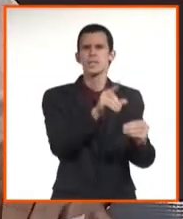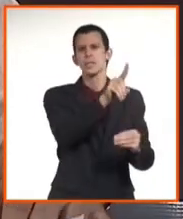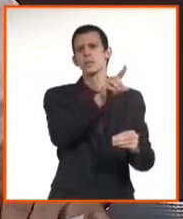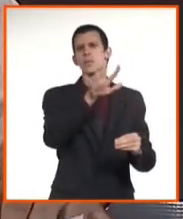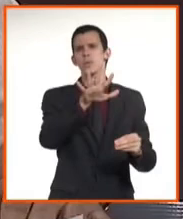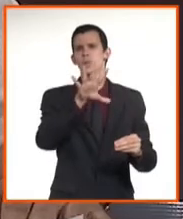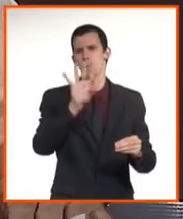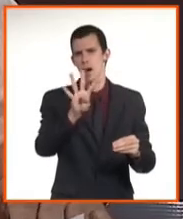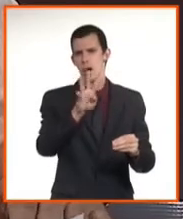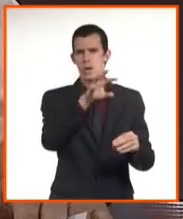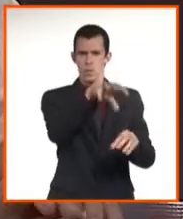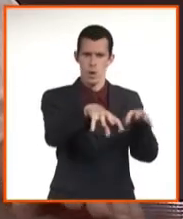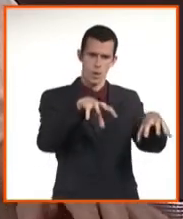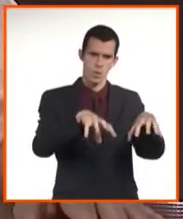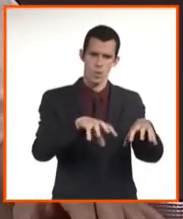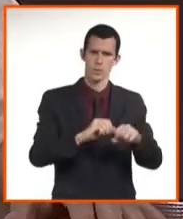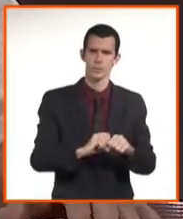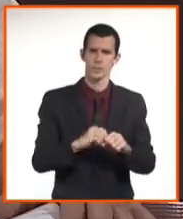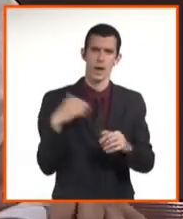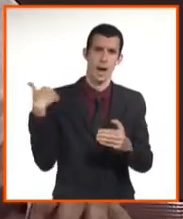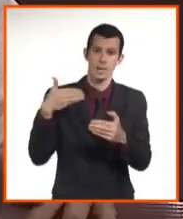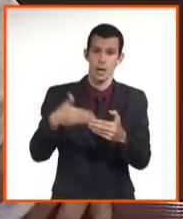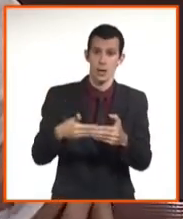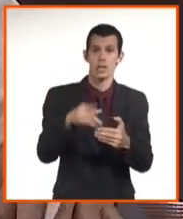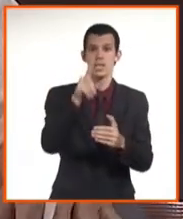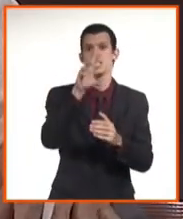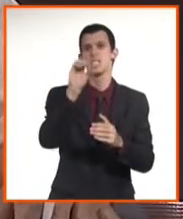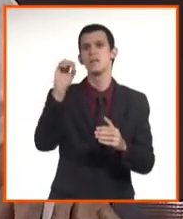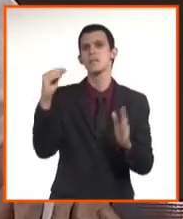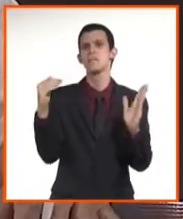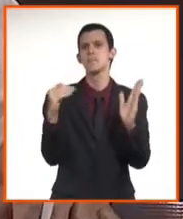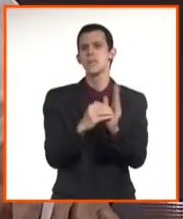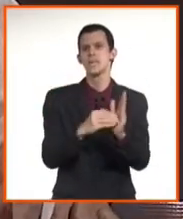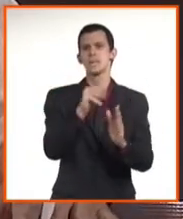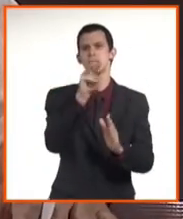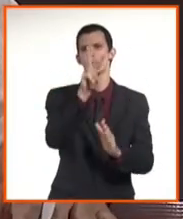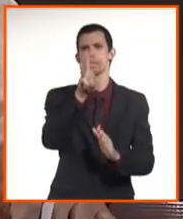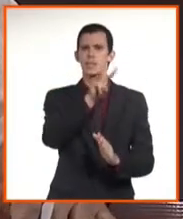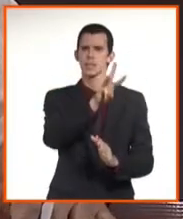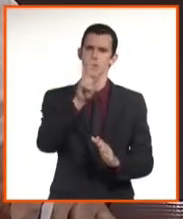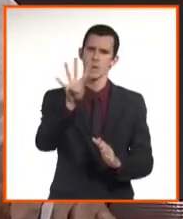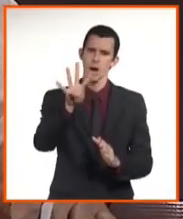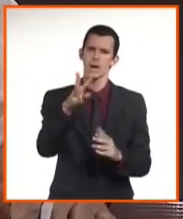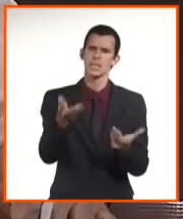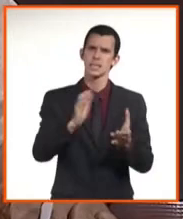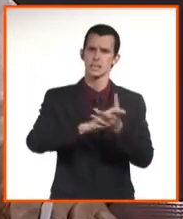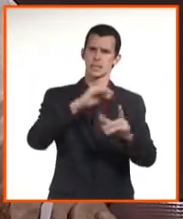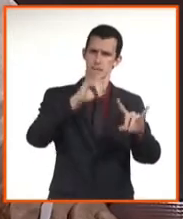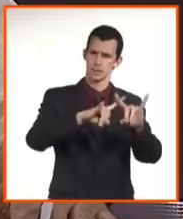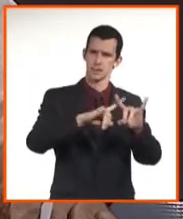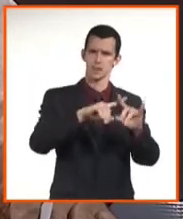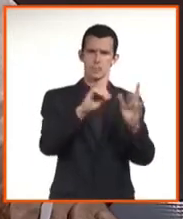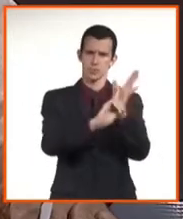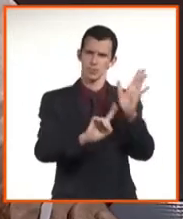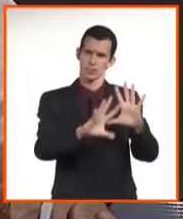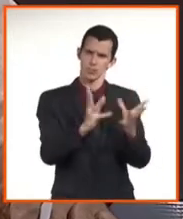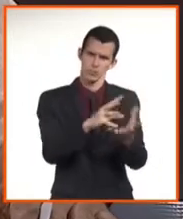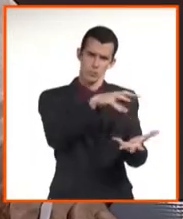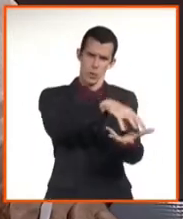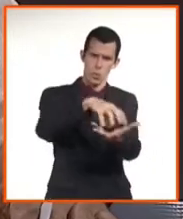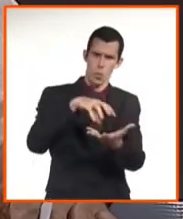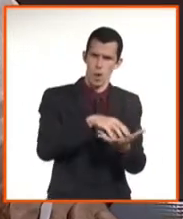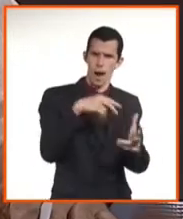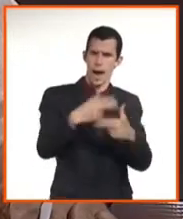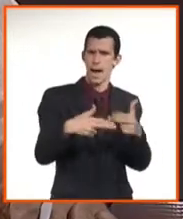que al día de hoy suman 1.334 megawatts, y que el montaje de los grupos diésel permitió en su momento eliminar el